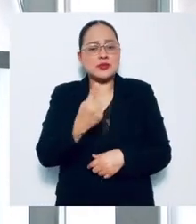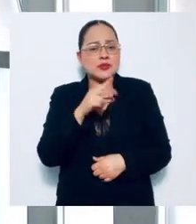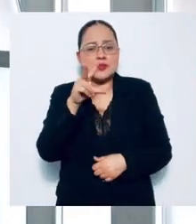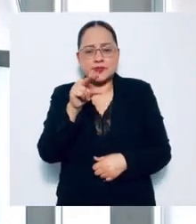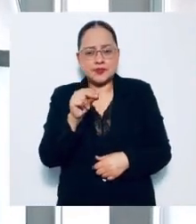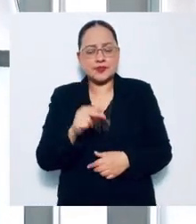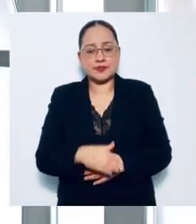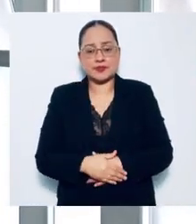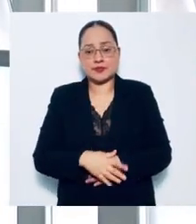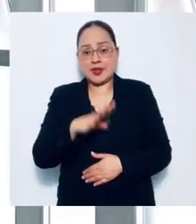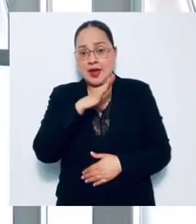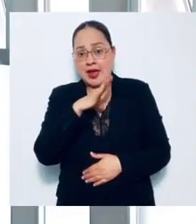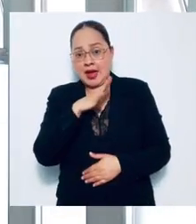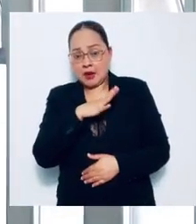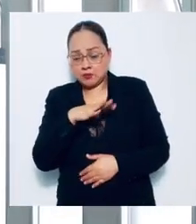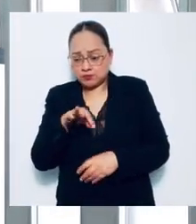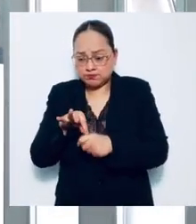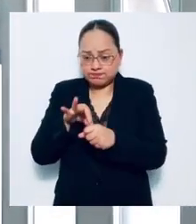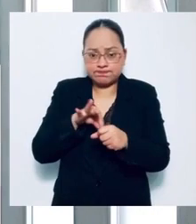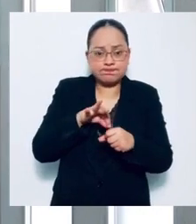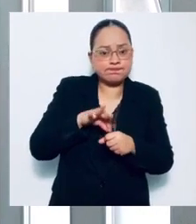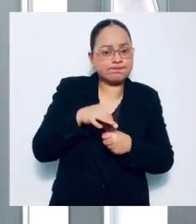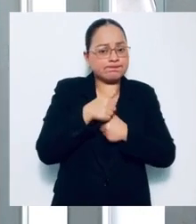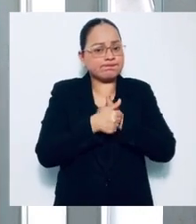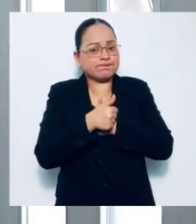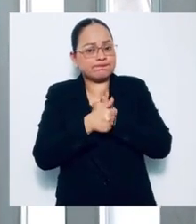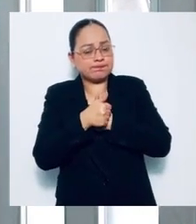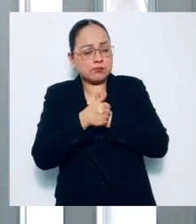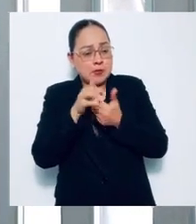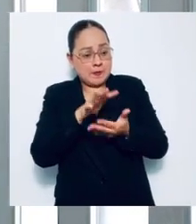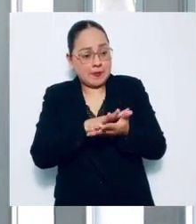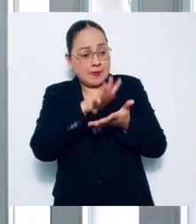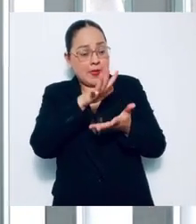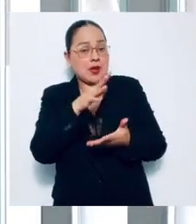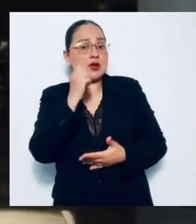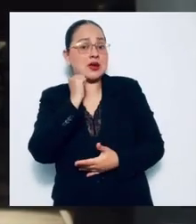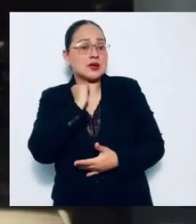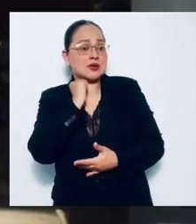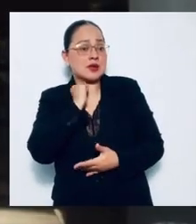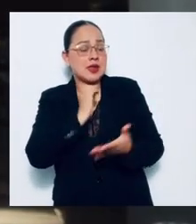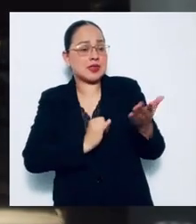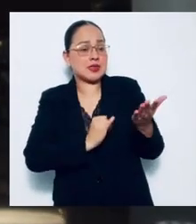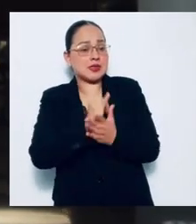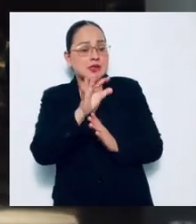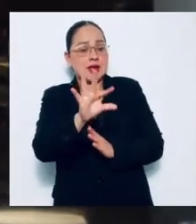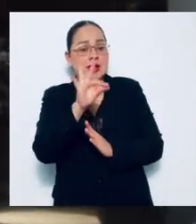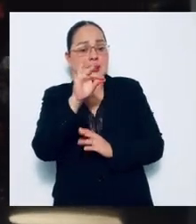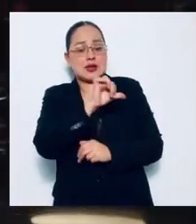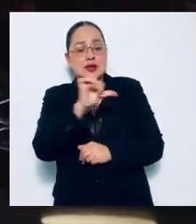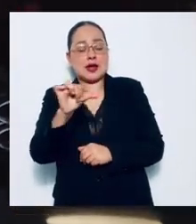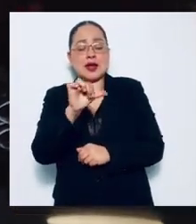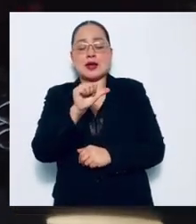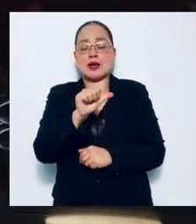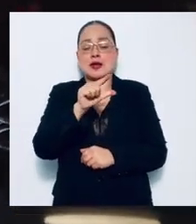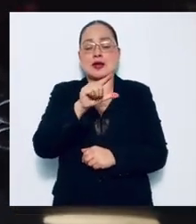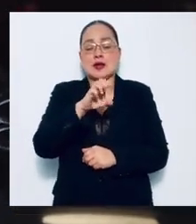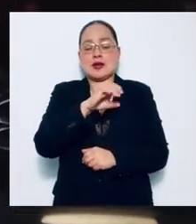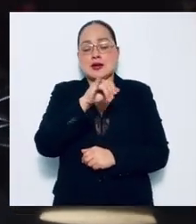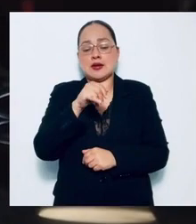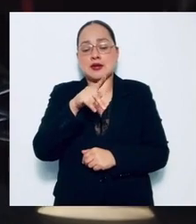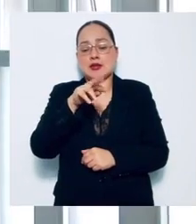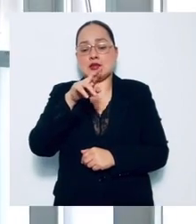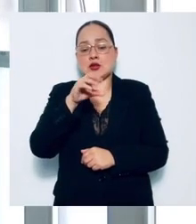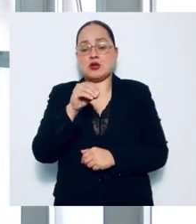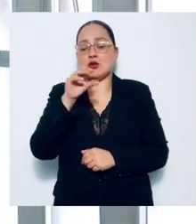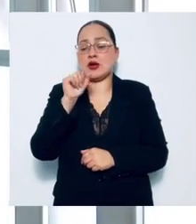Porque se hizo un ejercicio democrático y una mayoría de senadores decidieron que fuera nuestro compañero Alejandro